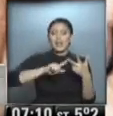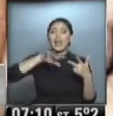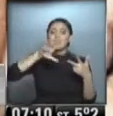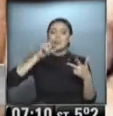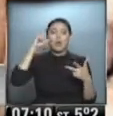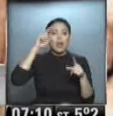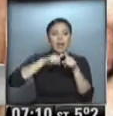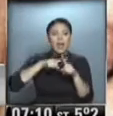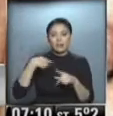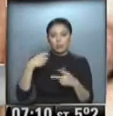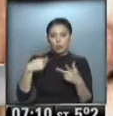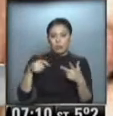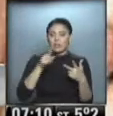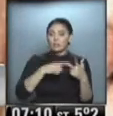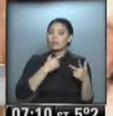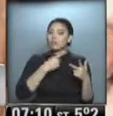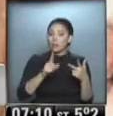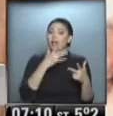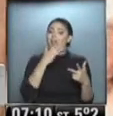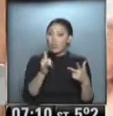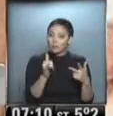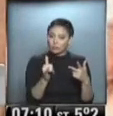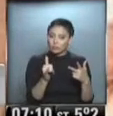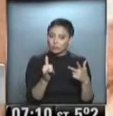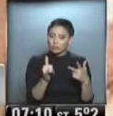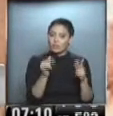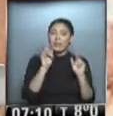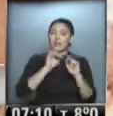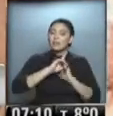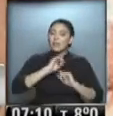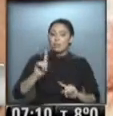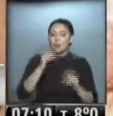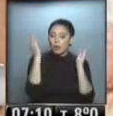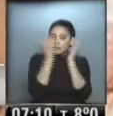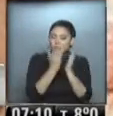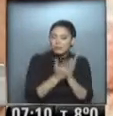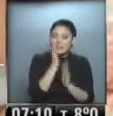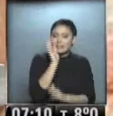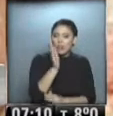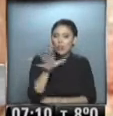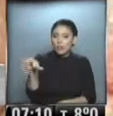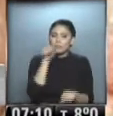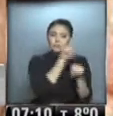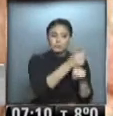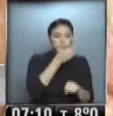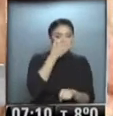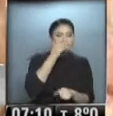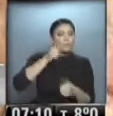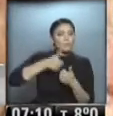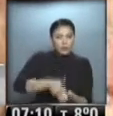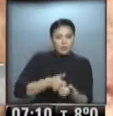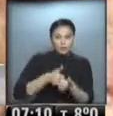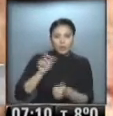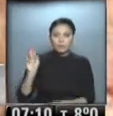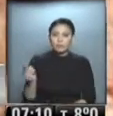ex jueces acusados de omitir, denunciar e investigar secuestros, torturas y violaciones, también